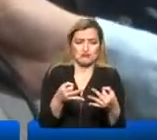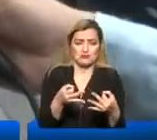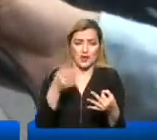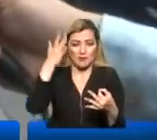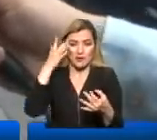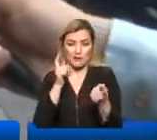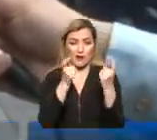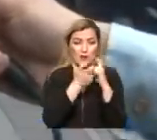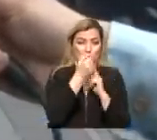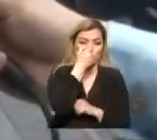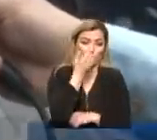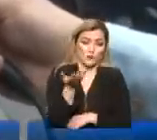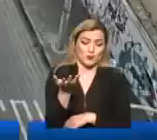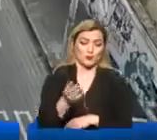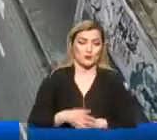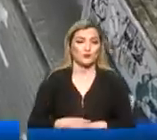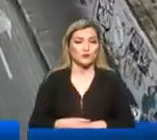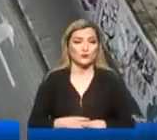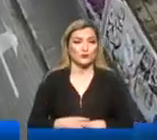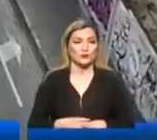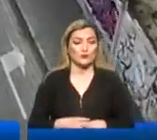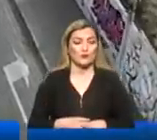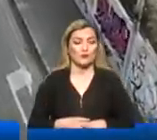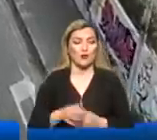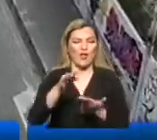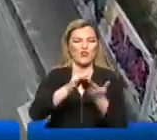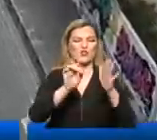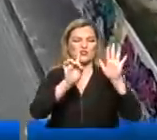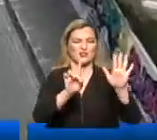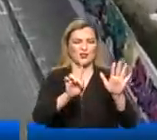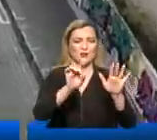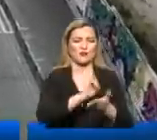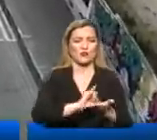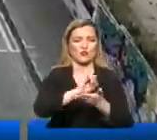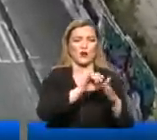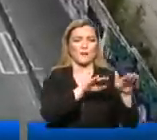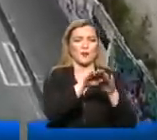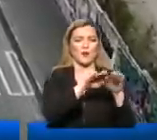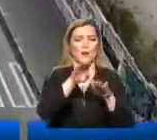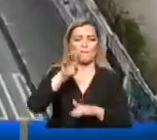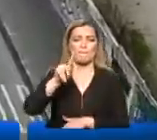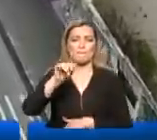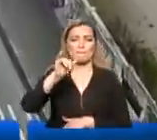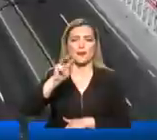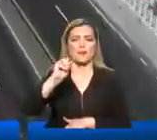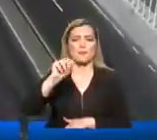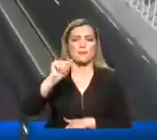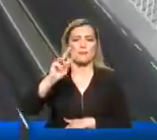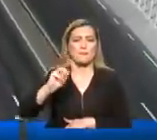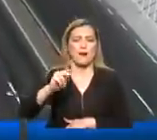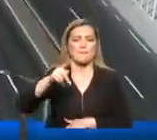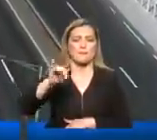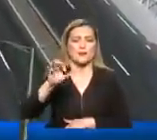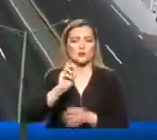podemos regresar al rojo y así sucesivamente. De los 6 cantones en Imbabura, solo Ibarra y Pimampiro pasan al semáforo amarillo.